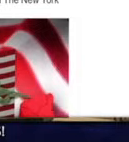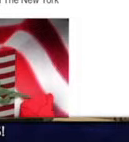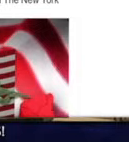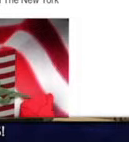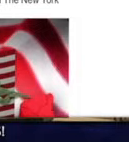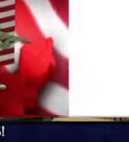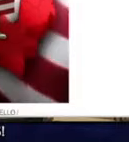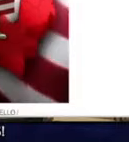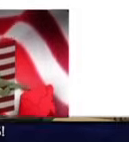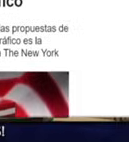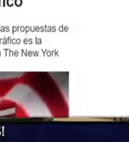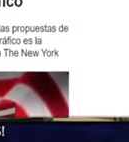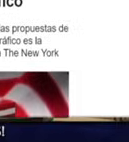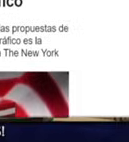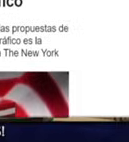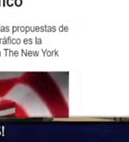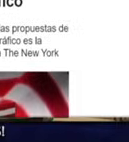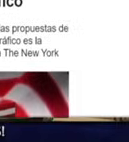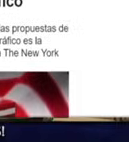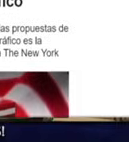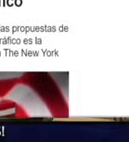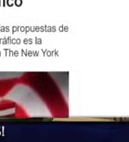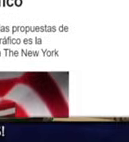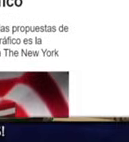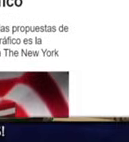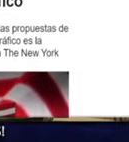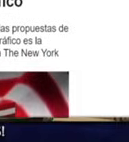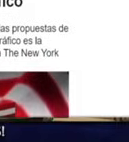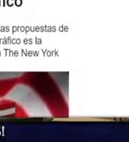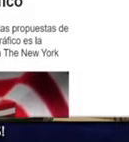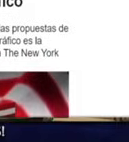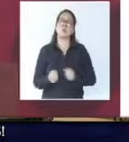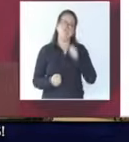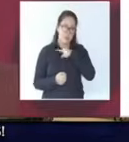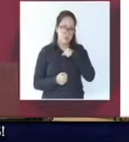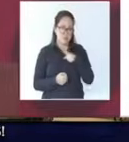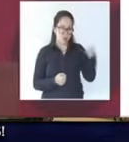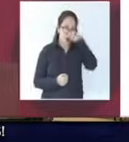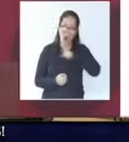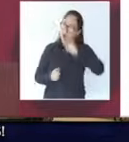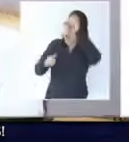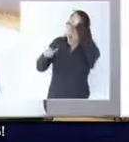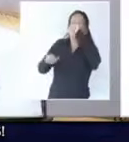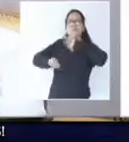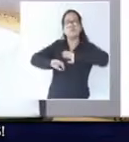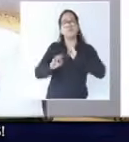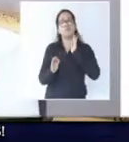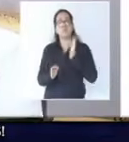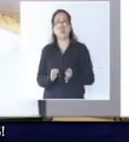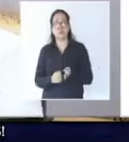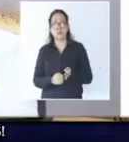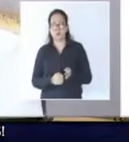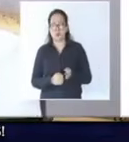que bajo el pretexto de la seguridad quieran mandarnos al ejército, a la marina y la Guardia Nacional de Estados Unidos. Ningún gobierno extranjero se